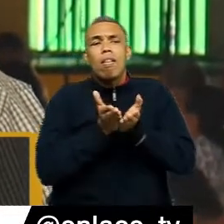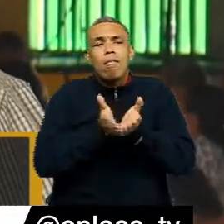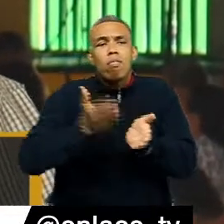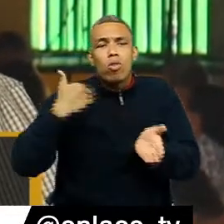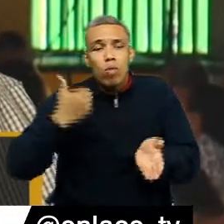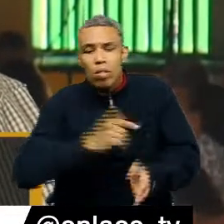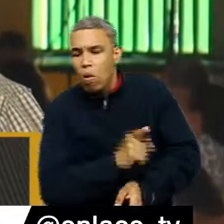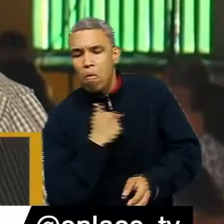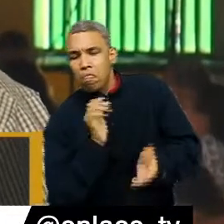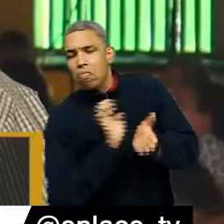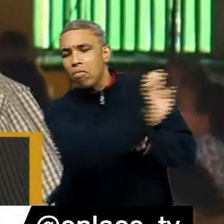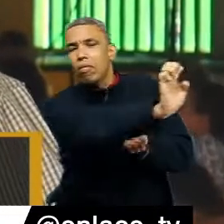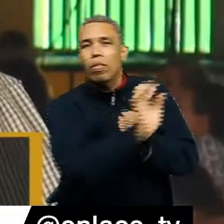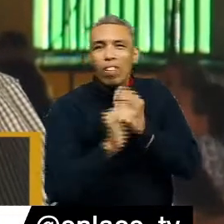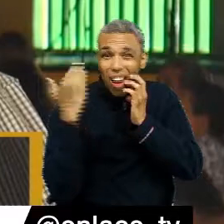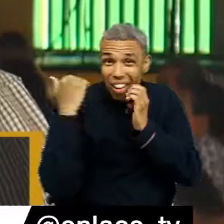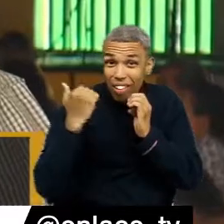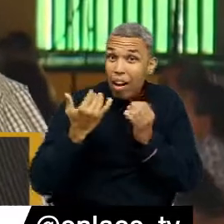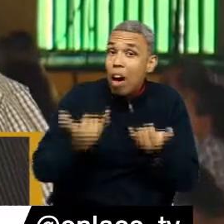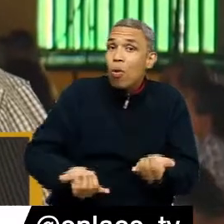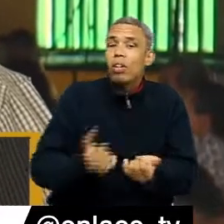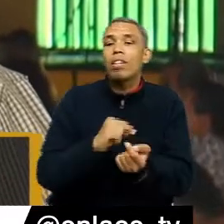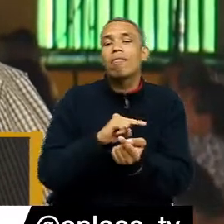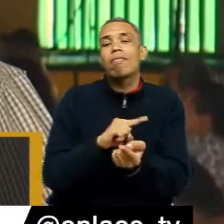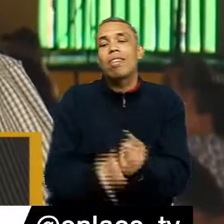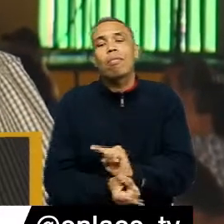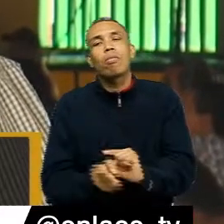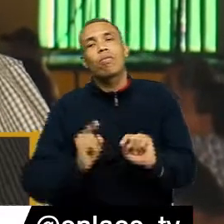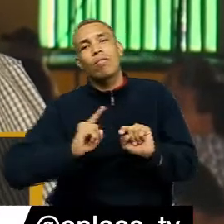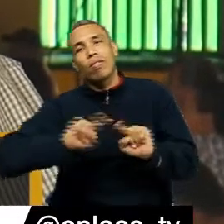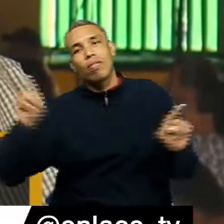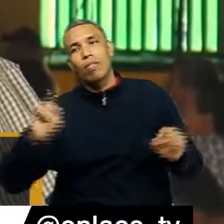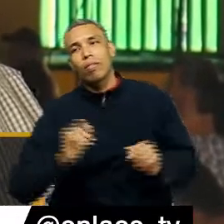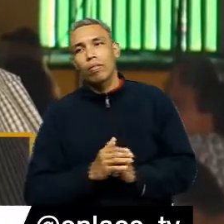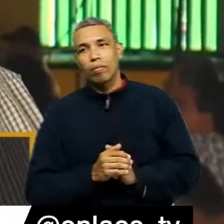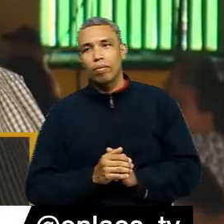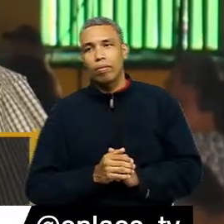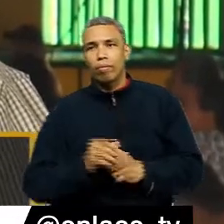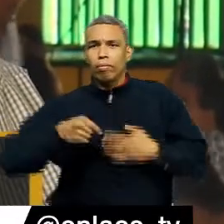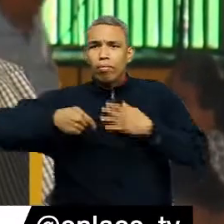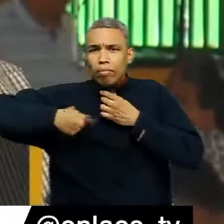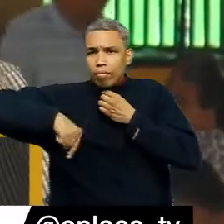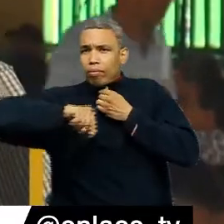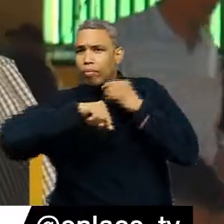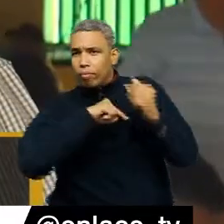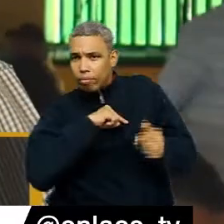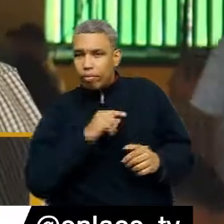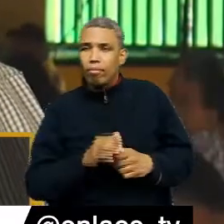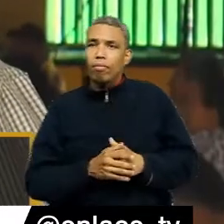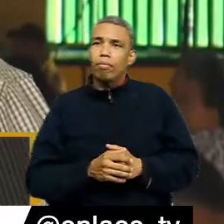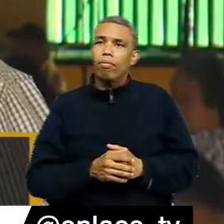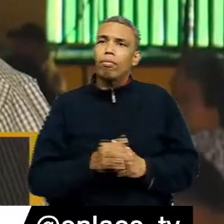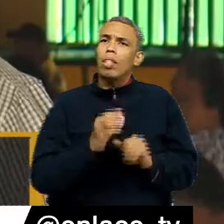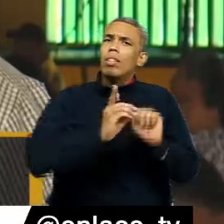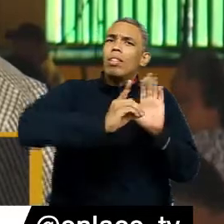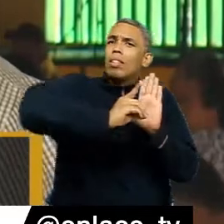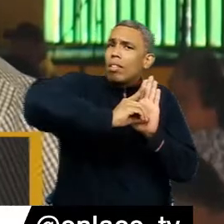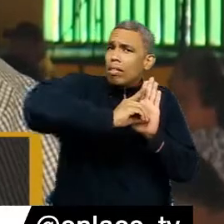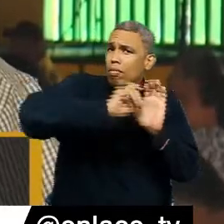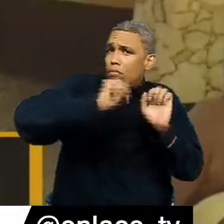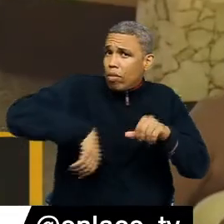sido difícil con los acuerdos municipales de defender la mano de obra local aquí donde tenemos el impacto. Ahora, cuando ese decreto viene más amplio,